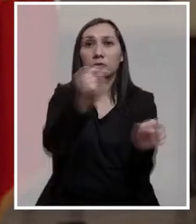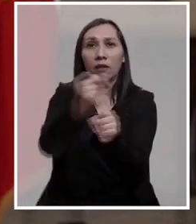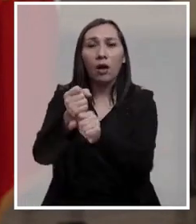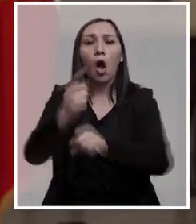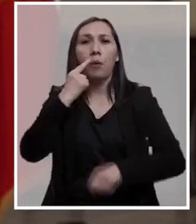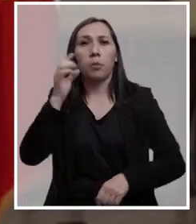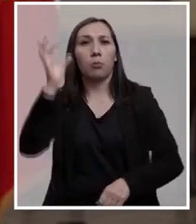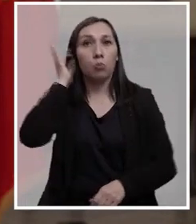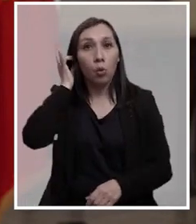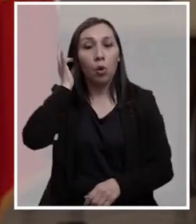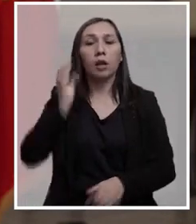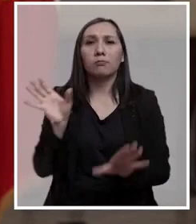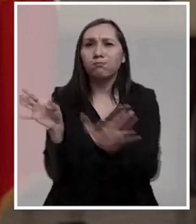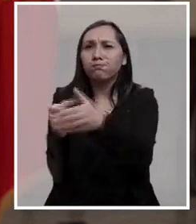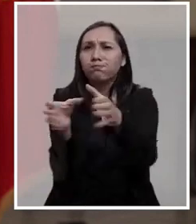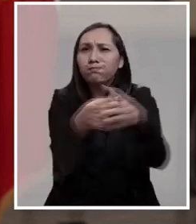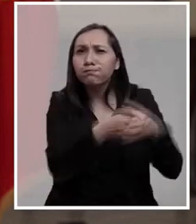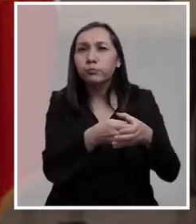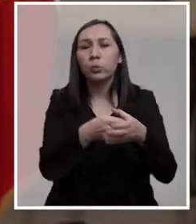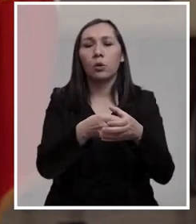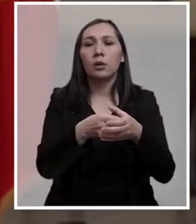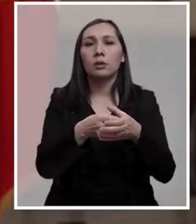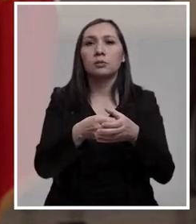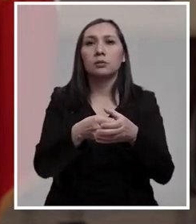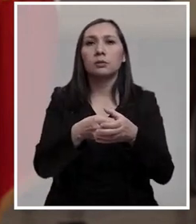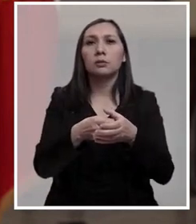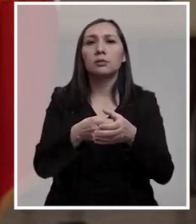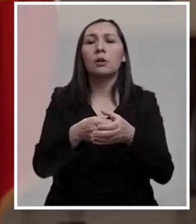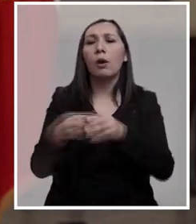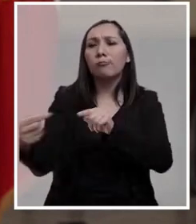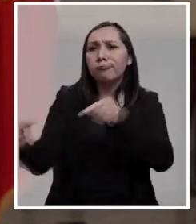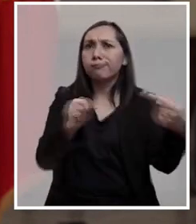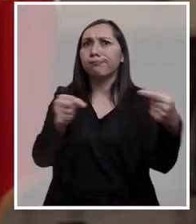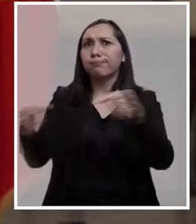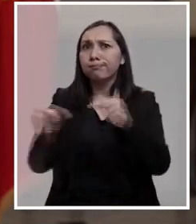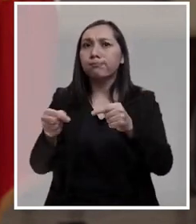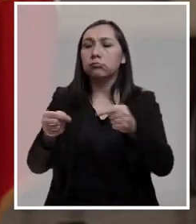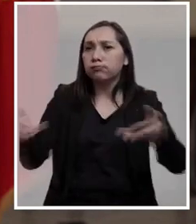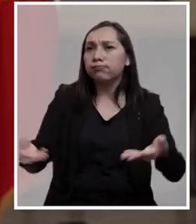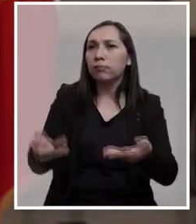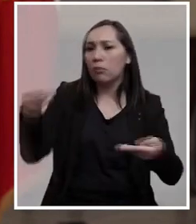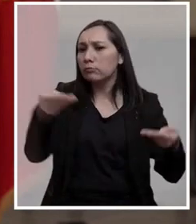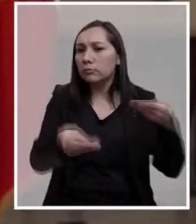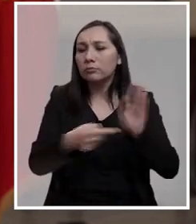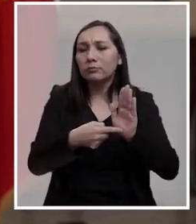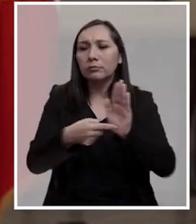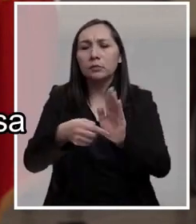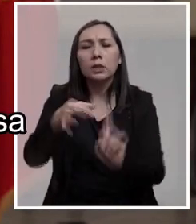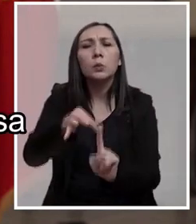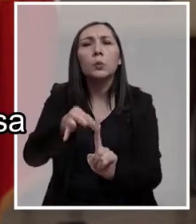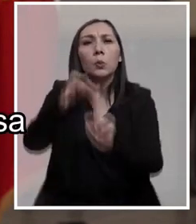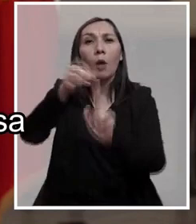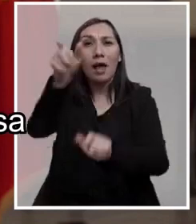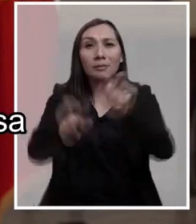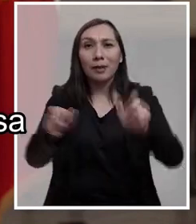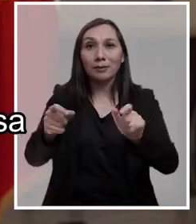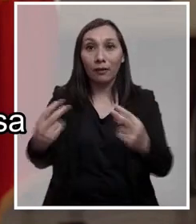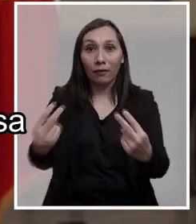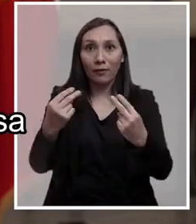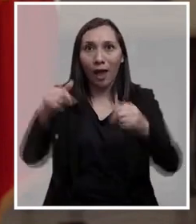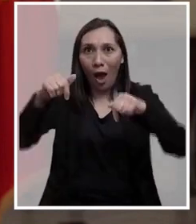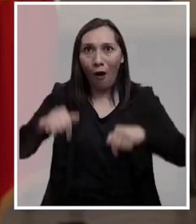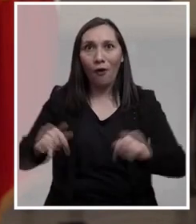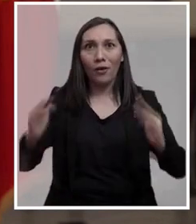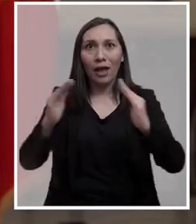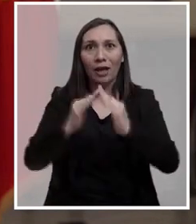trabajadores y trabajadoras a las organizaciones alimentar un debate que ponga en el centro a las personas a quienes nos están